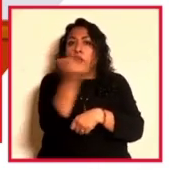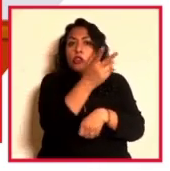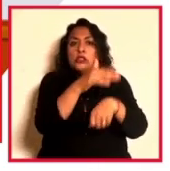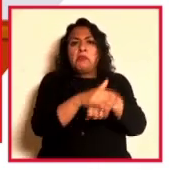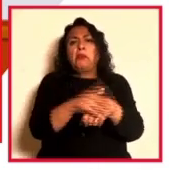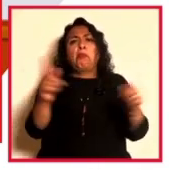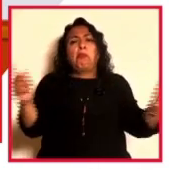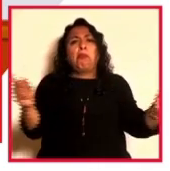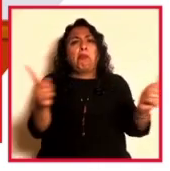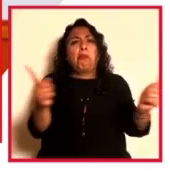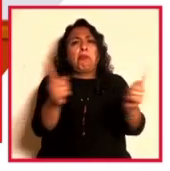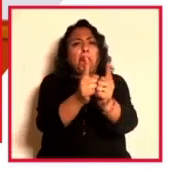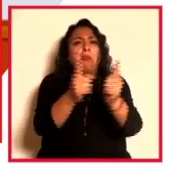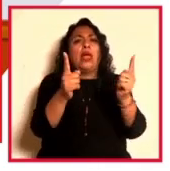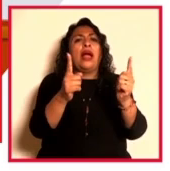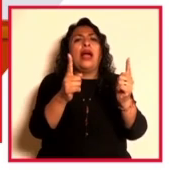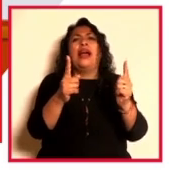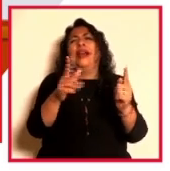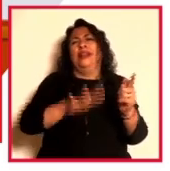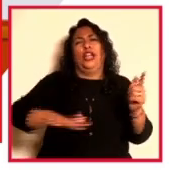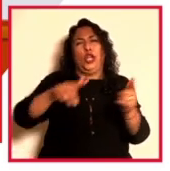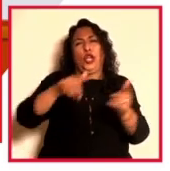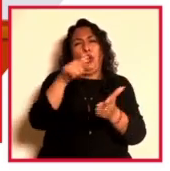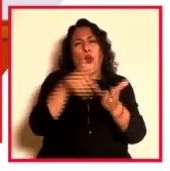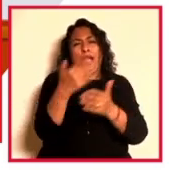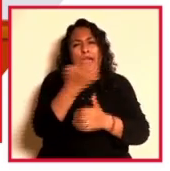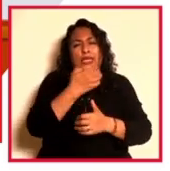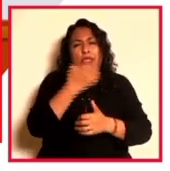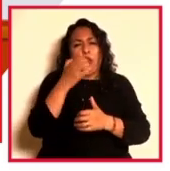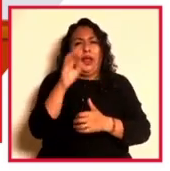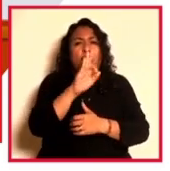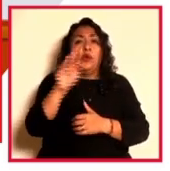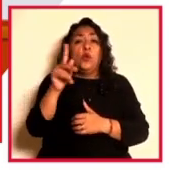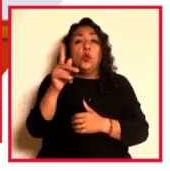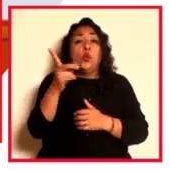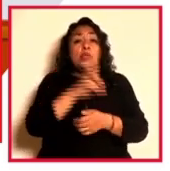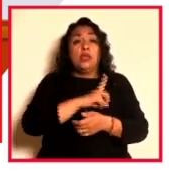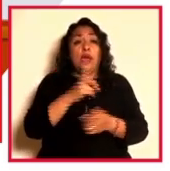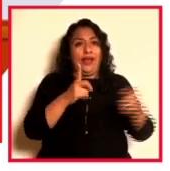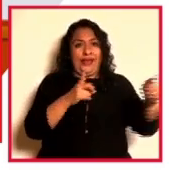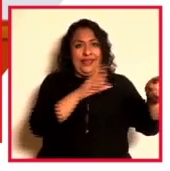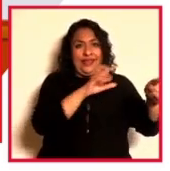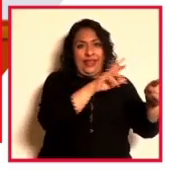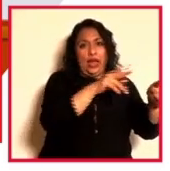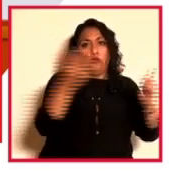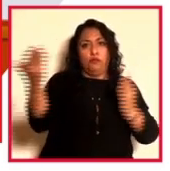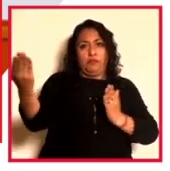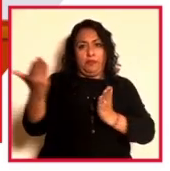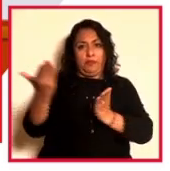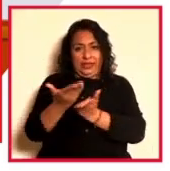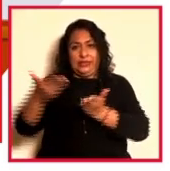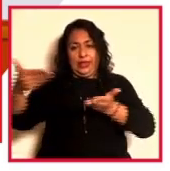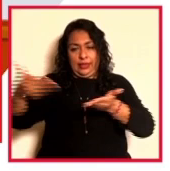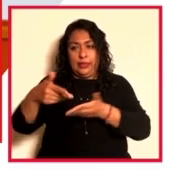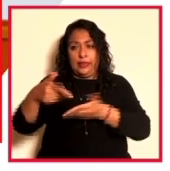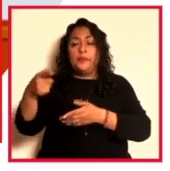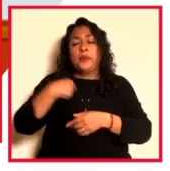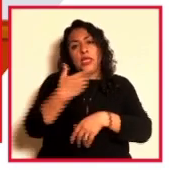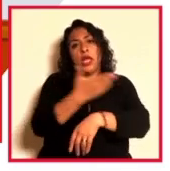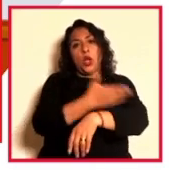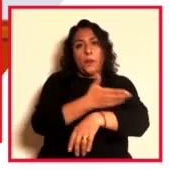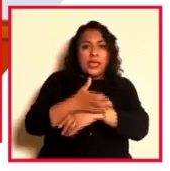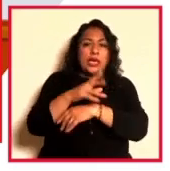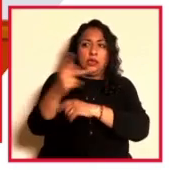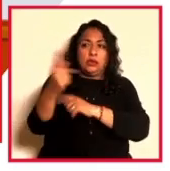en el campus y y un día nos presentó Carlos y dijo Mira te presento a mi compañera Cristina ya entonces José